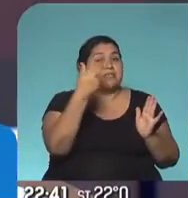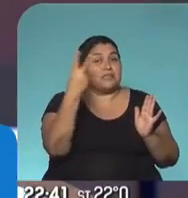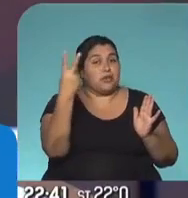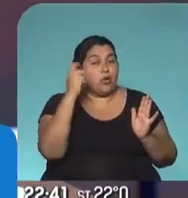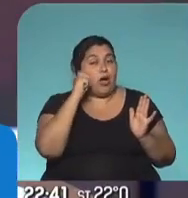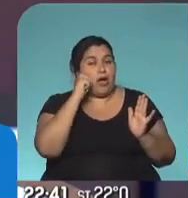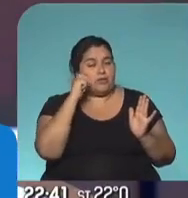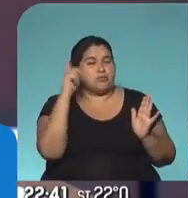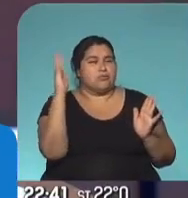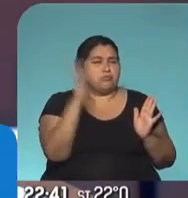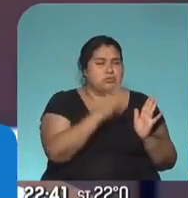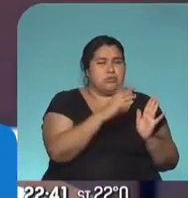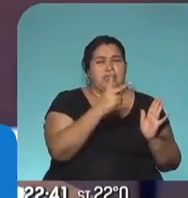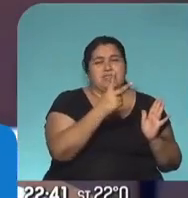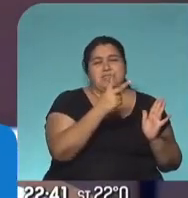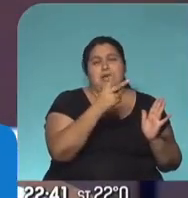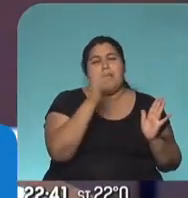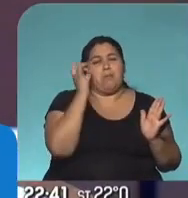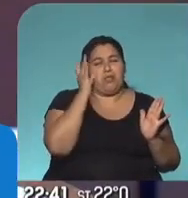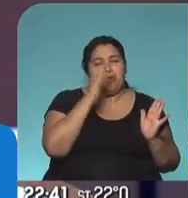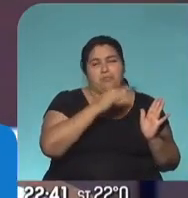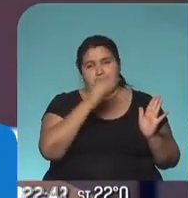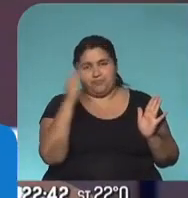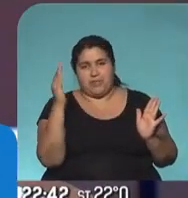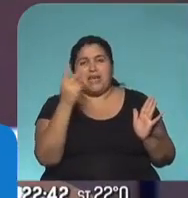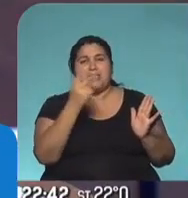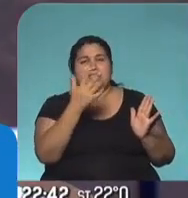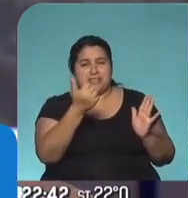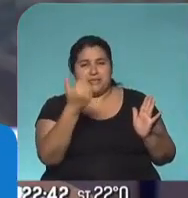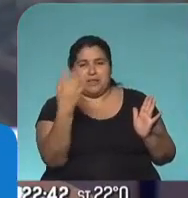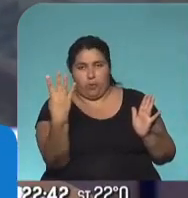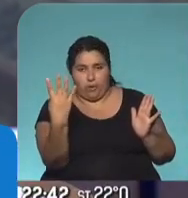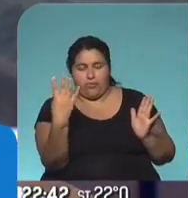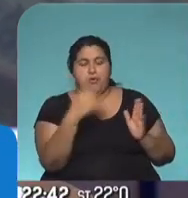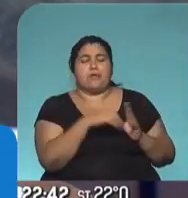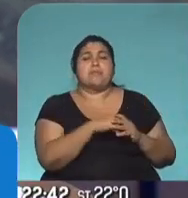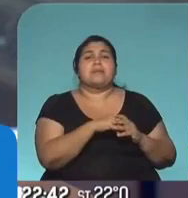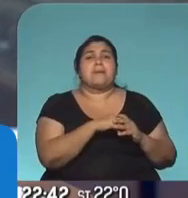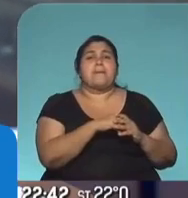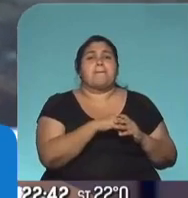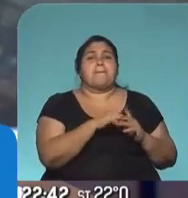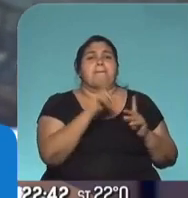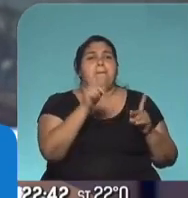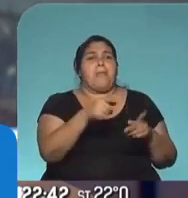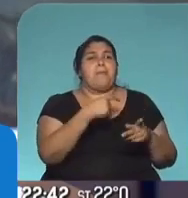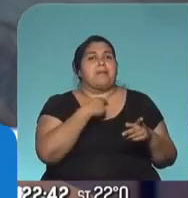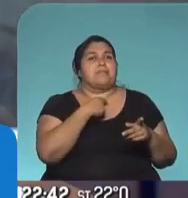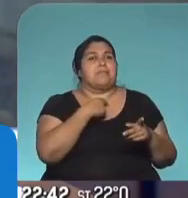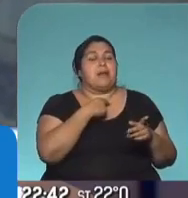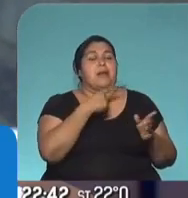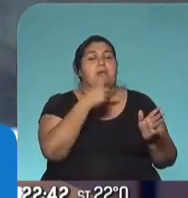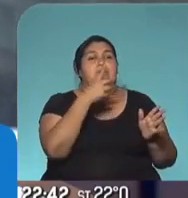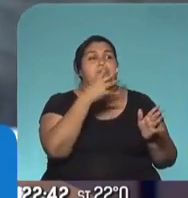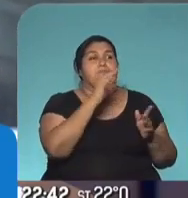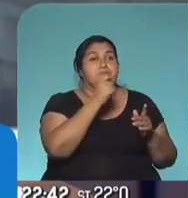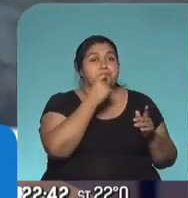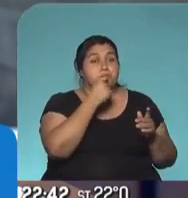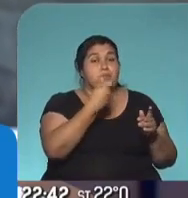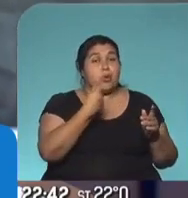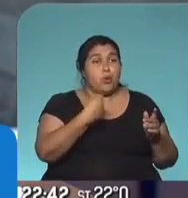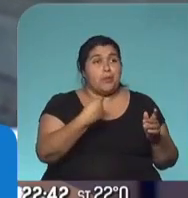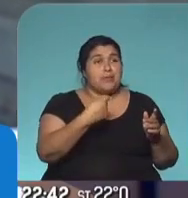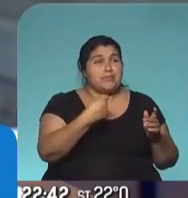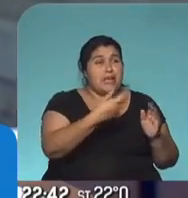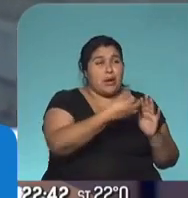a 64, de ampliar en realidad la edad de jubilación, y también de unificar regímenes de jubilación, que